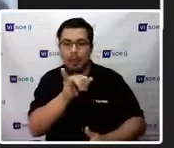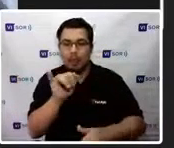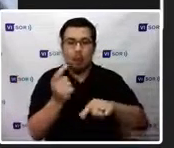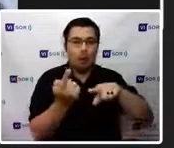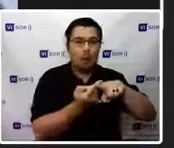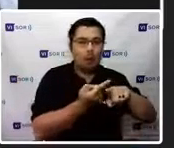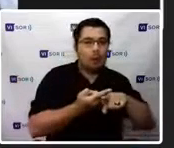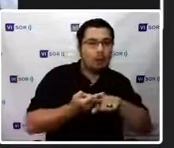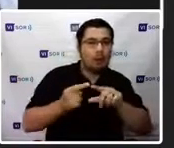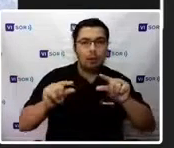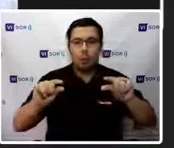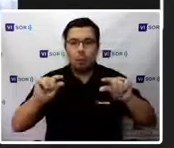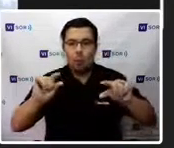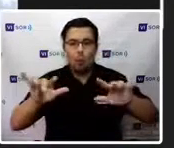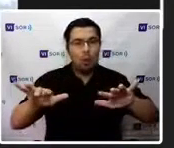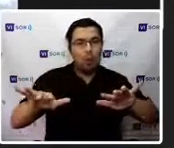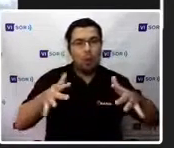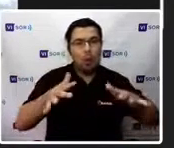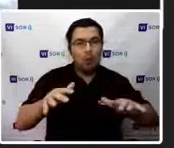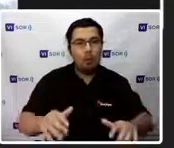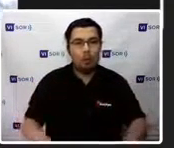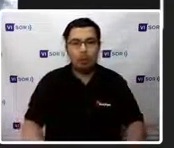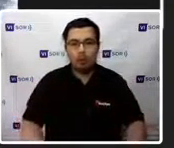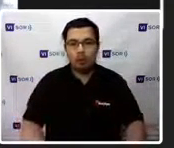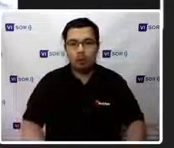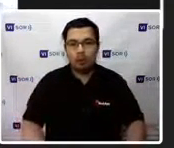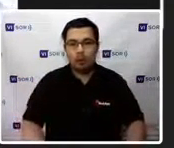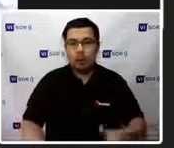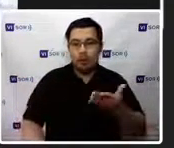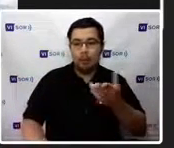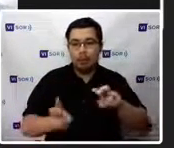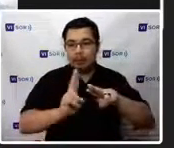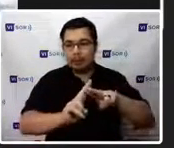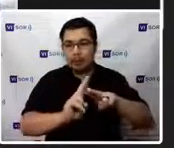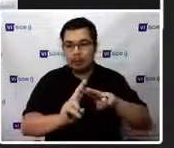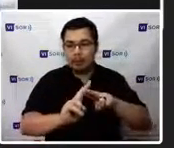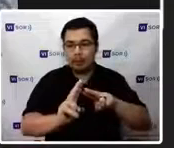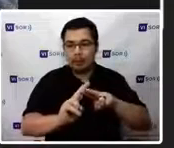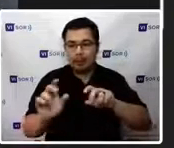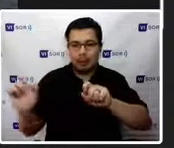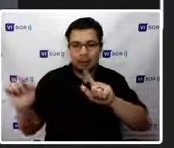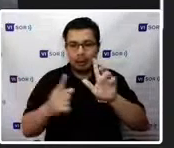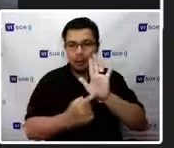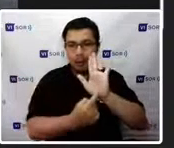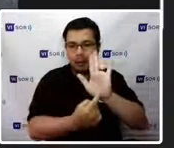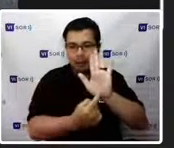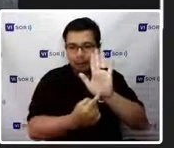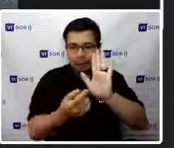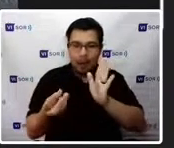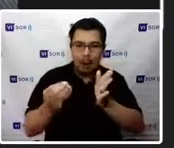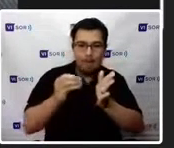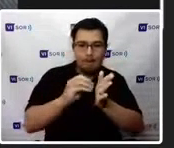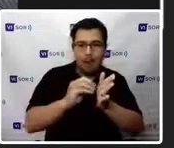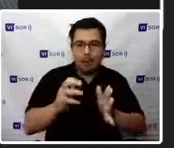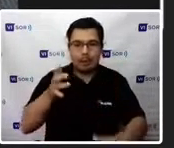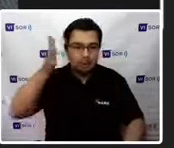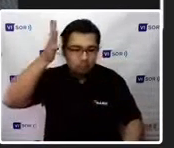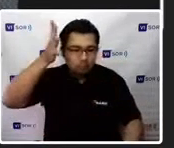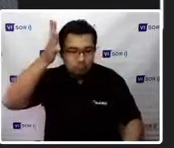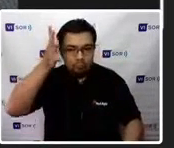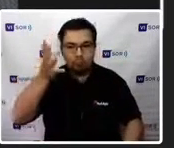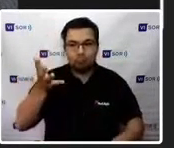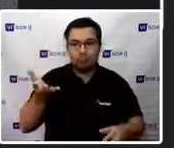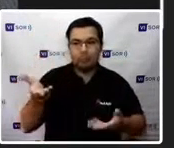cierto?, hacer esta presentación un poco más dinámica, ¿ya? Así que ahí la pantalla toda tuya, Juan